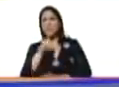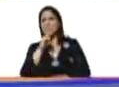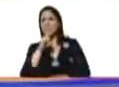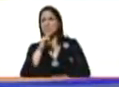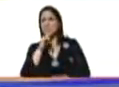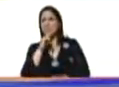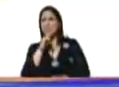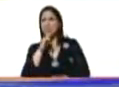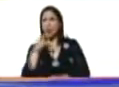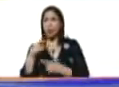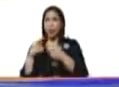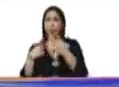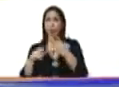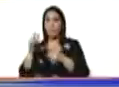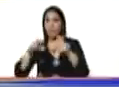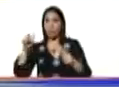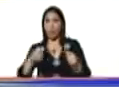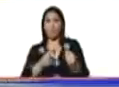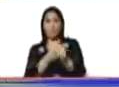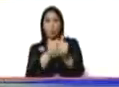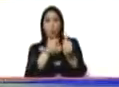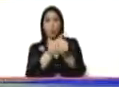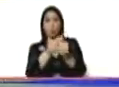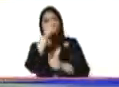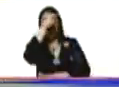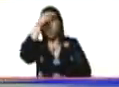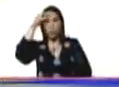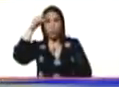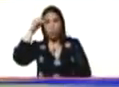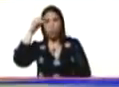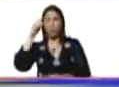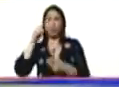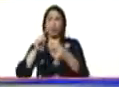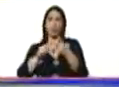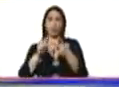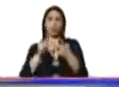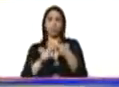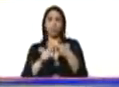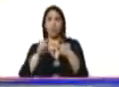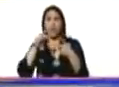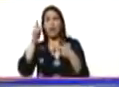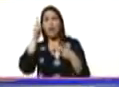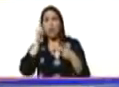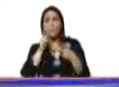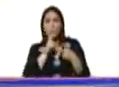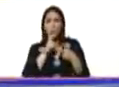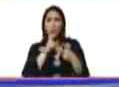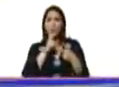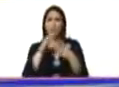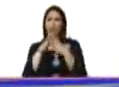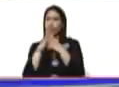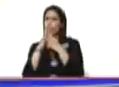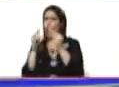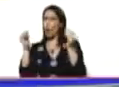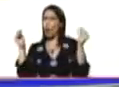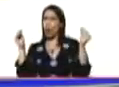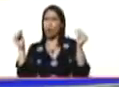Julio Borges, Leopoldo López y Henry Ramos Alú, ellos fracasaron.